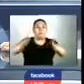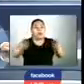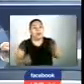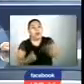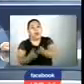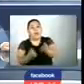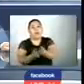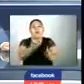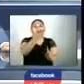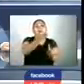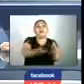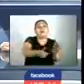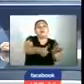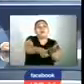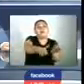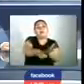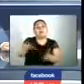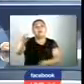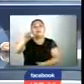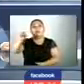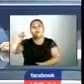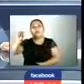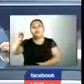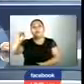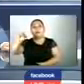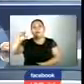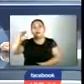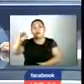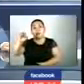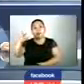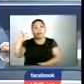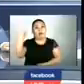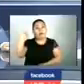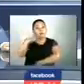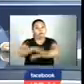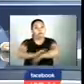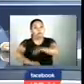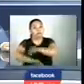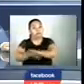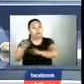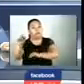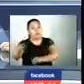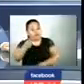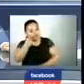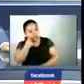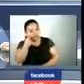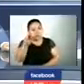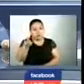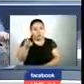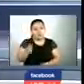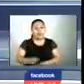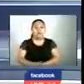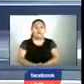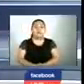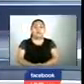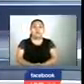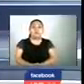la liberación, en este caso del alcalde Amilcar Aguilar, capturado en un operativo desarrollado por la Fiscalía y la Policía.